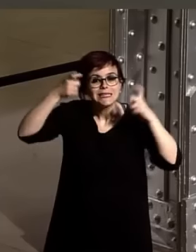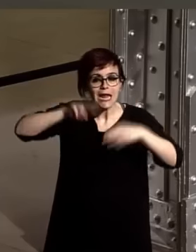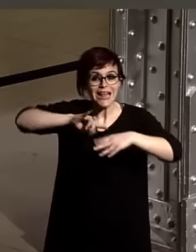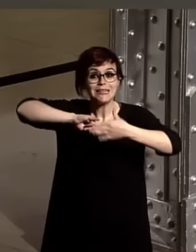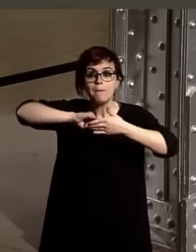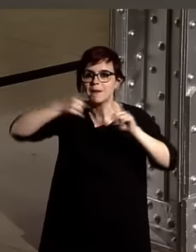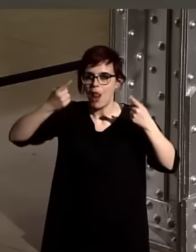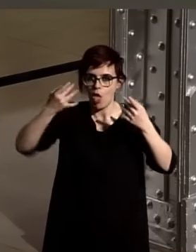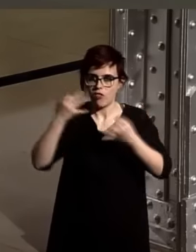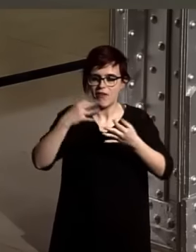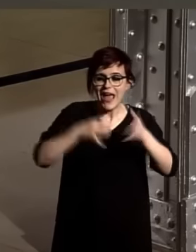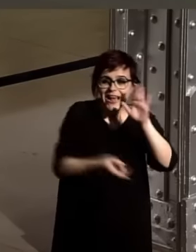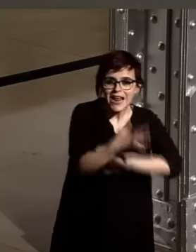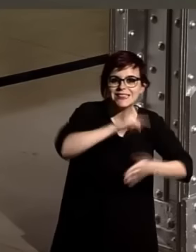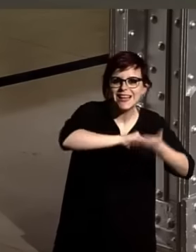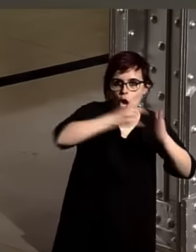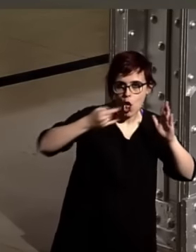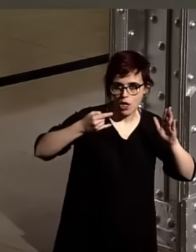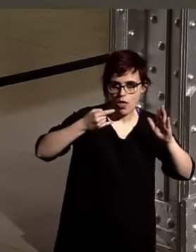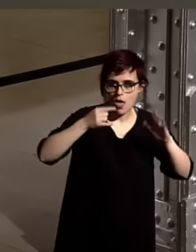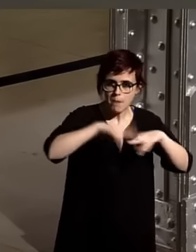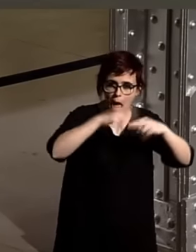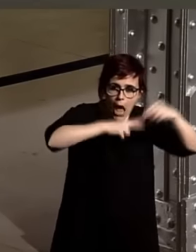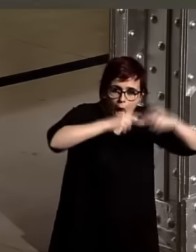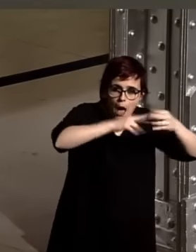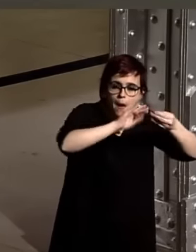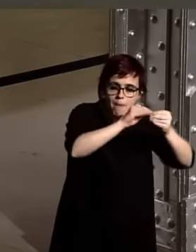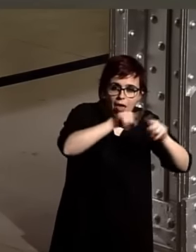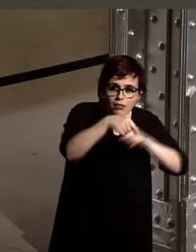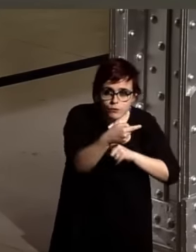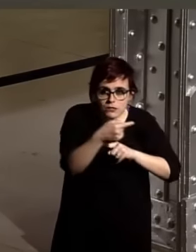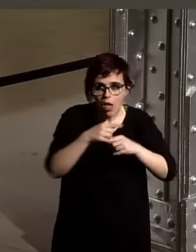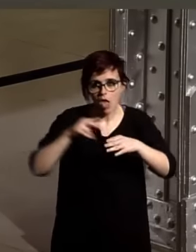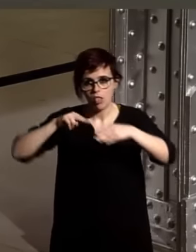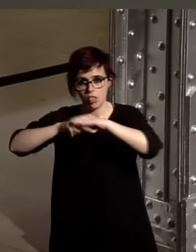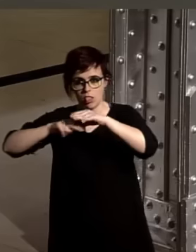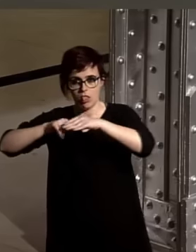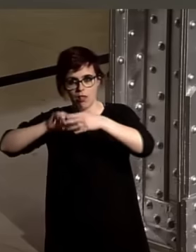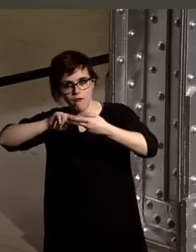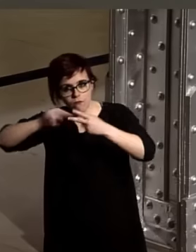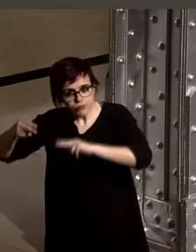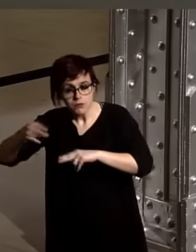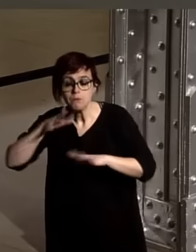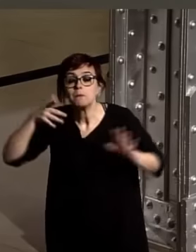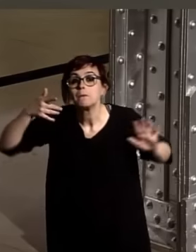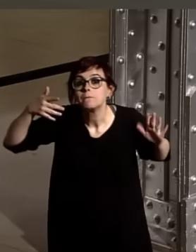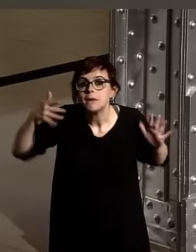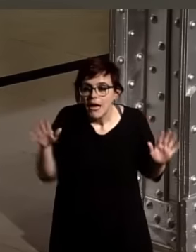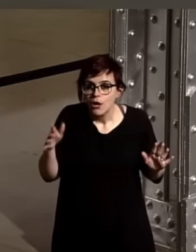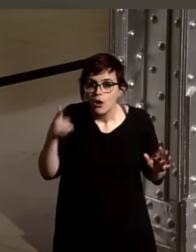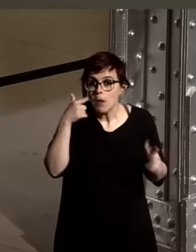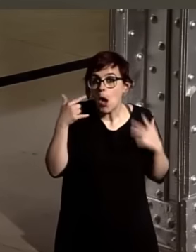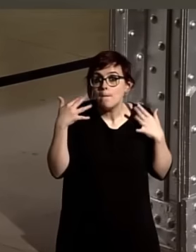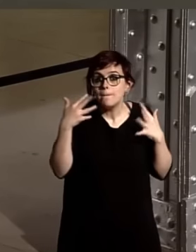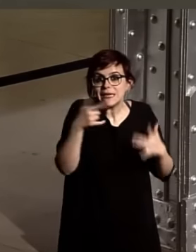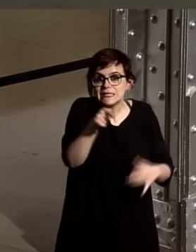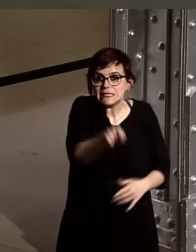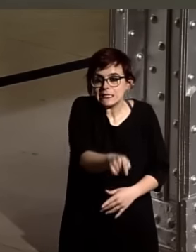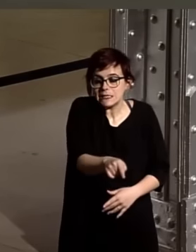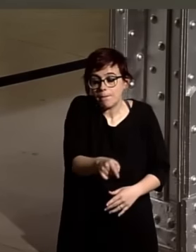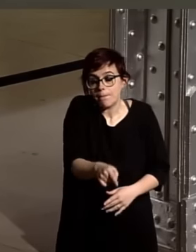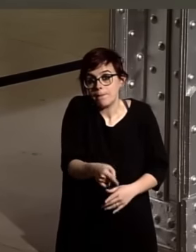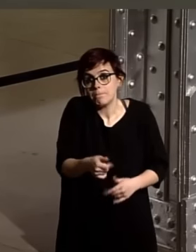pueda medir la actividad de de del cerebro humano y es clarísimamente un gran reto pero yo no no sé si ahora mismo diría que que